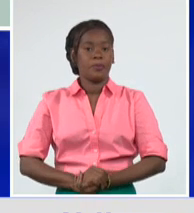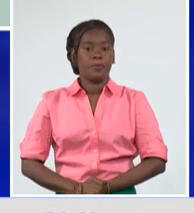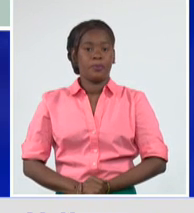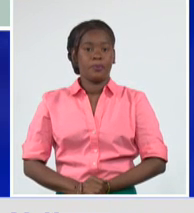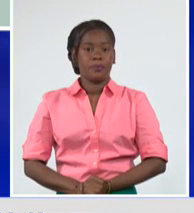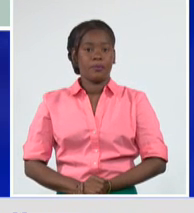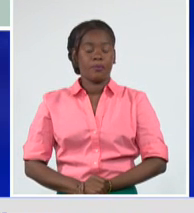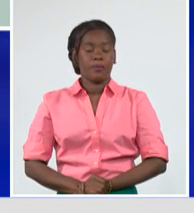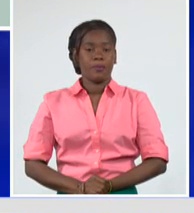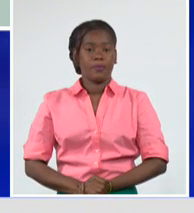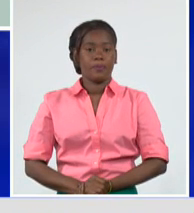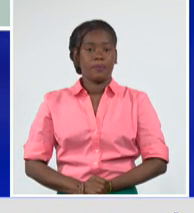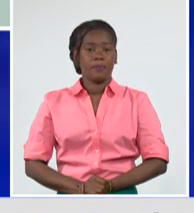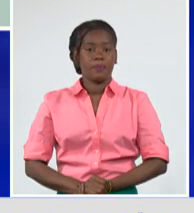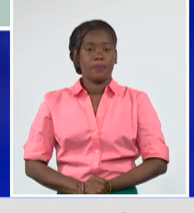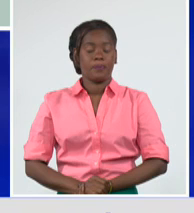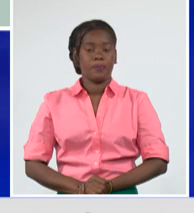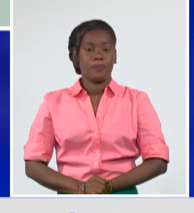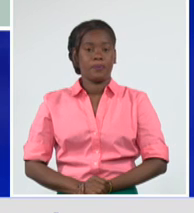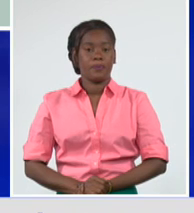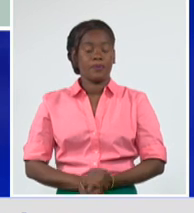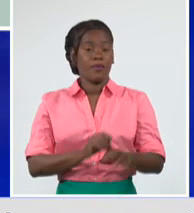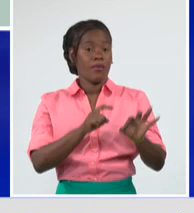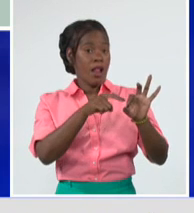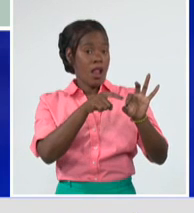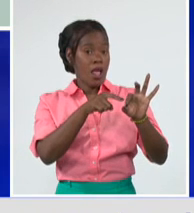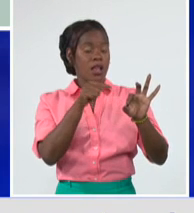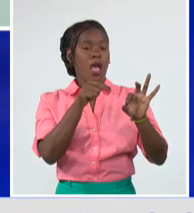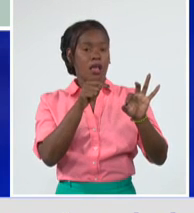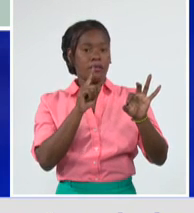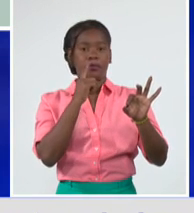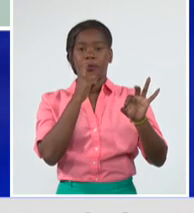municipio especial Isla de la Juventud se procesaron ayer